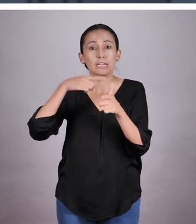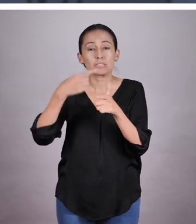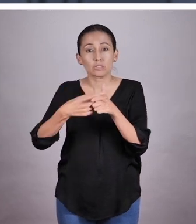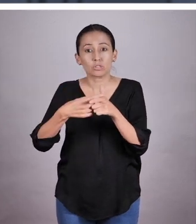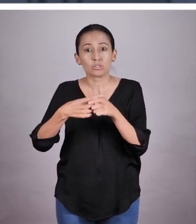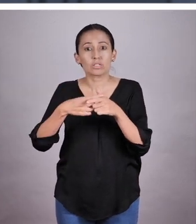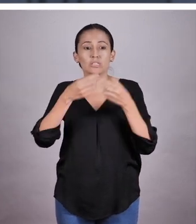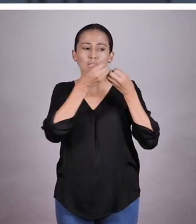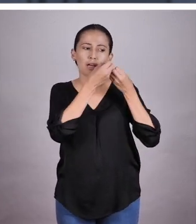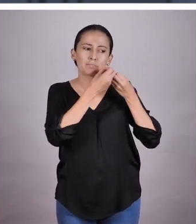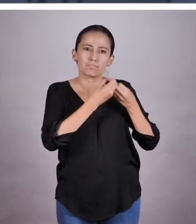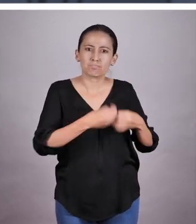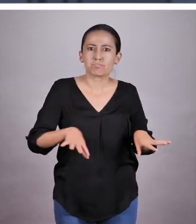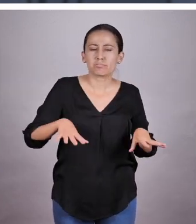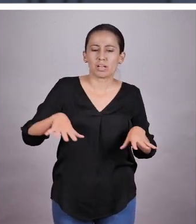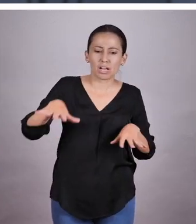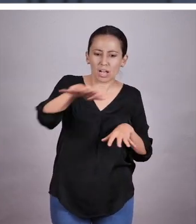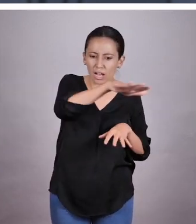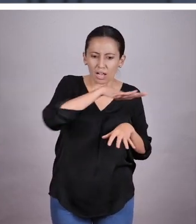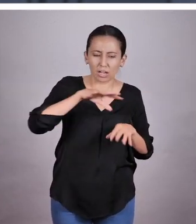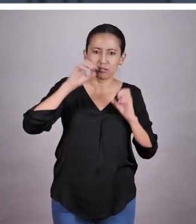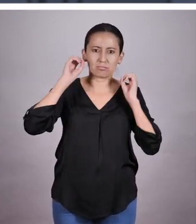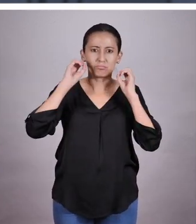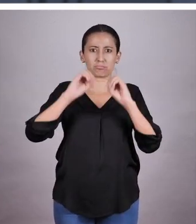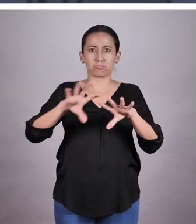a eliminar a la mitad de la población.